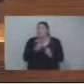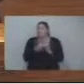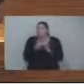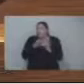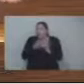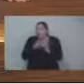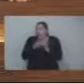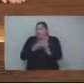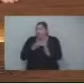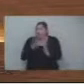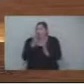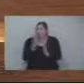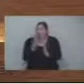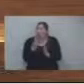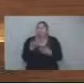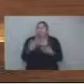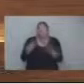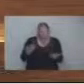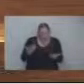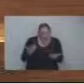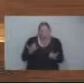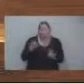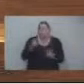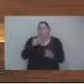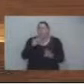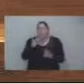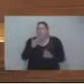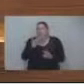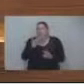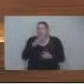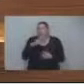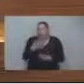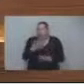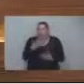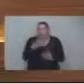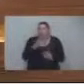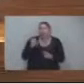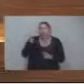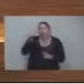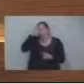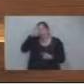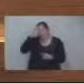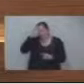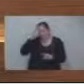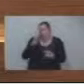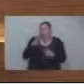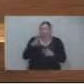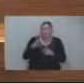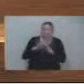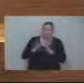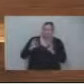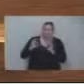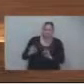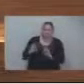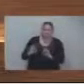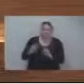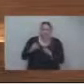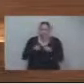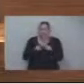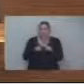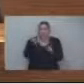términos, ¿por qué no vamos a discutir de lo inconveniente que resulta hoy día el concepto de aforamiento? Inconveniente respecto a la desigualdad frente a